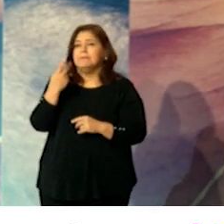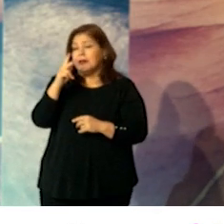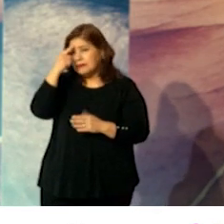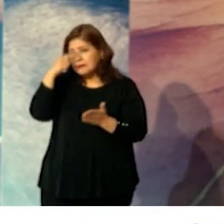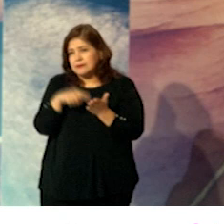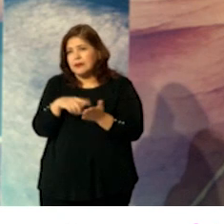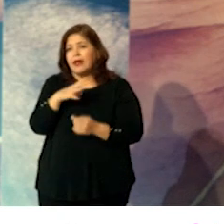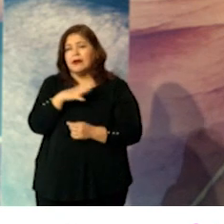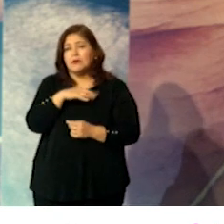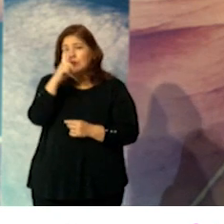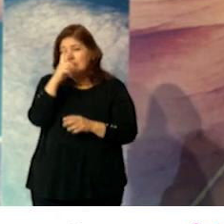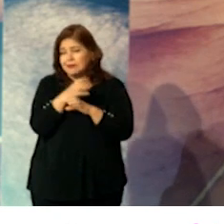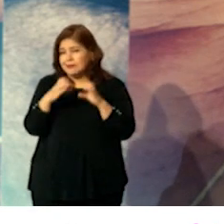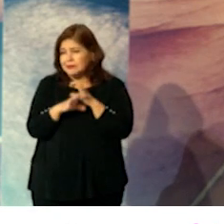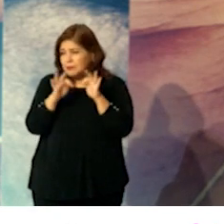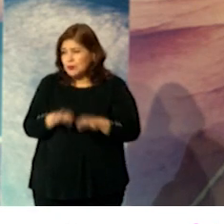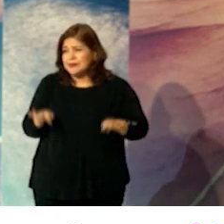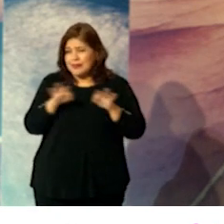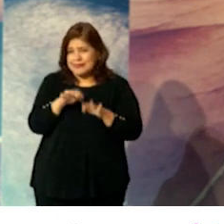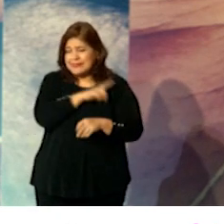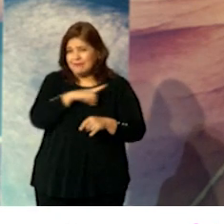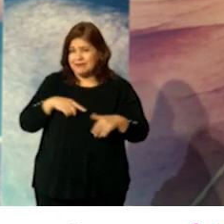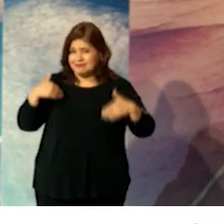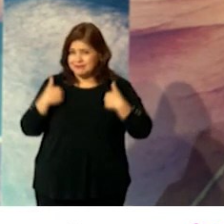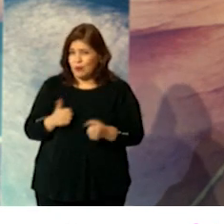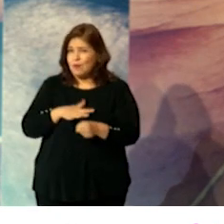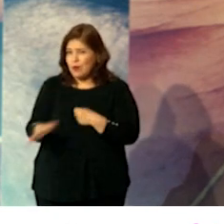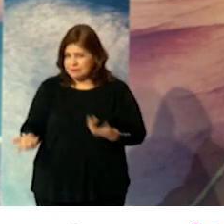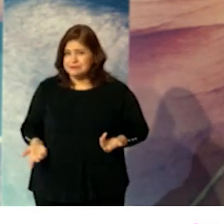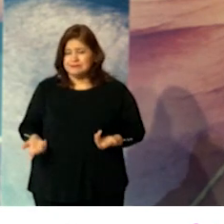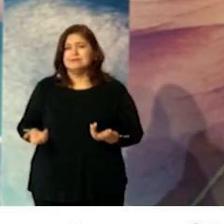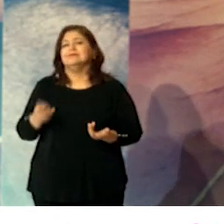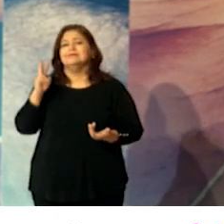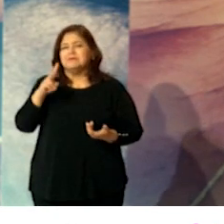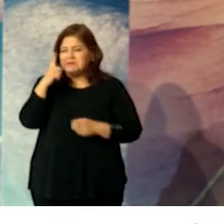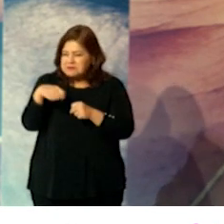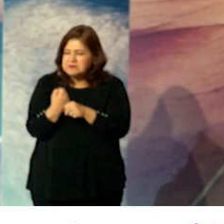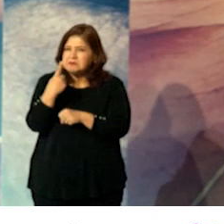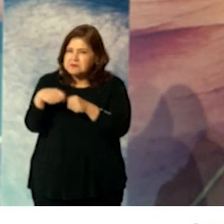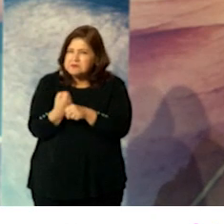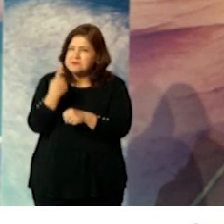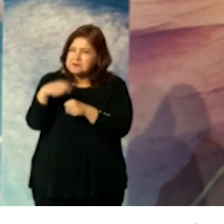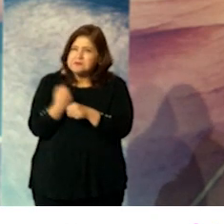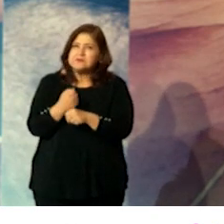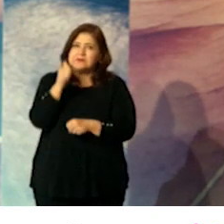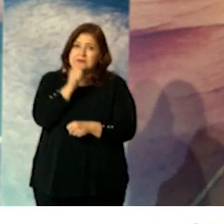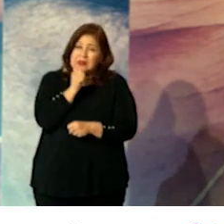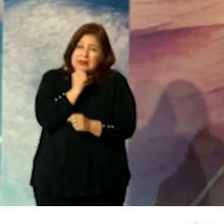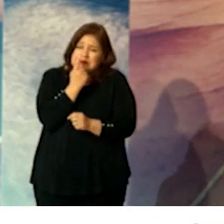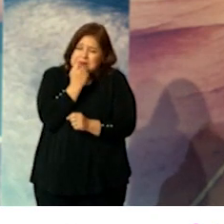algo que es muy importante como entender. Y es que cada año, cada segundo